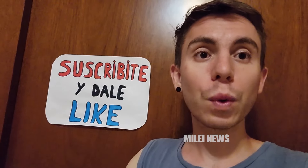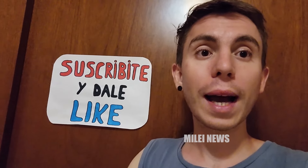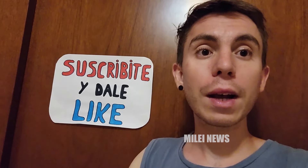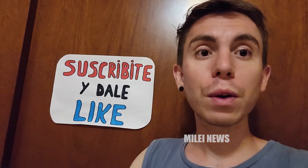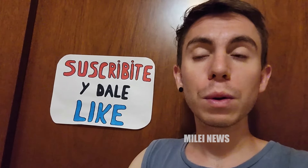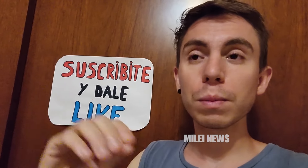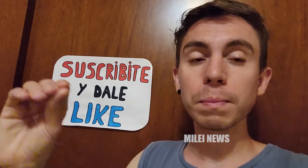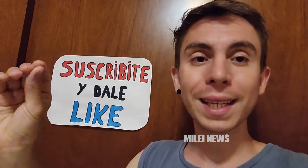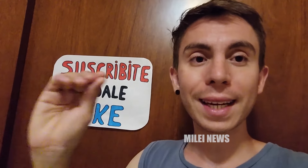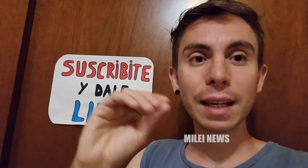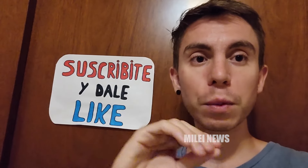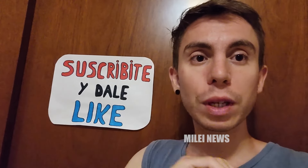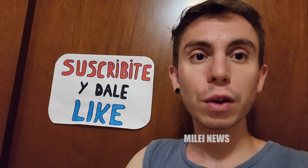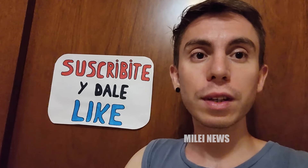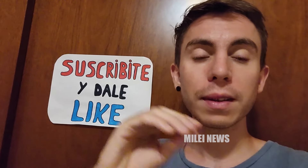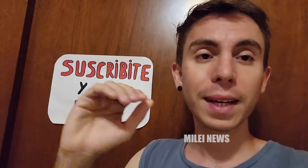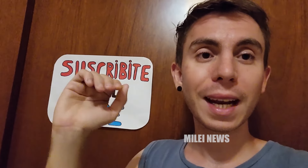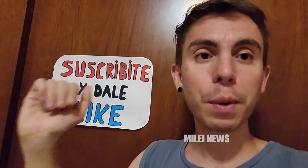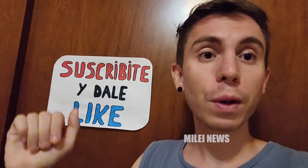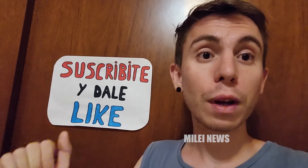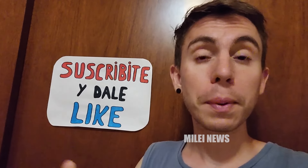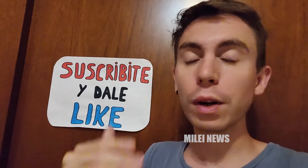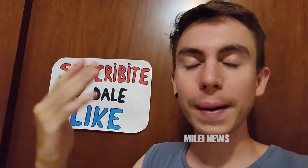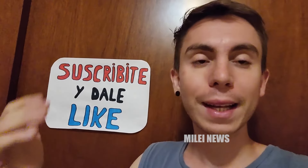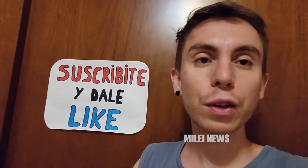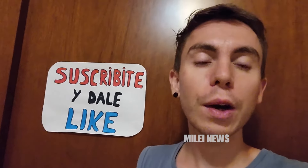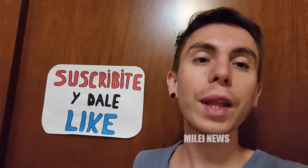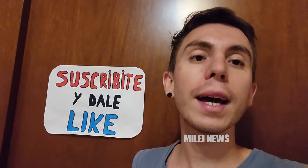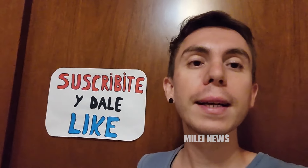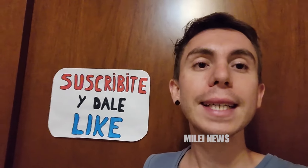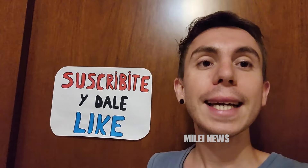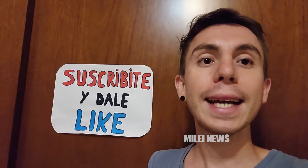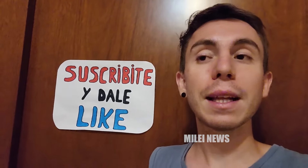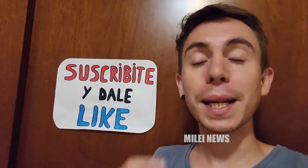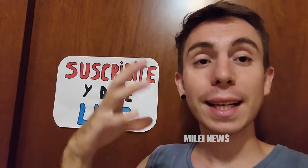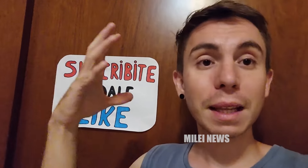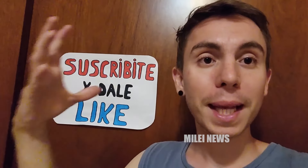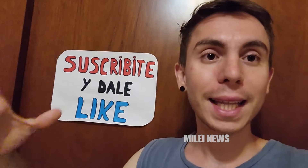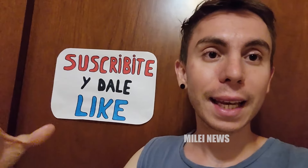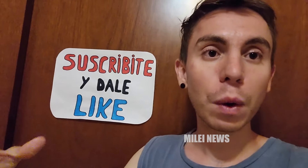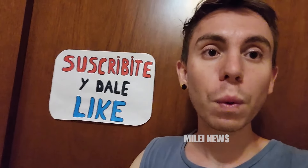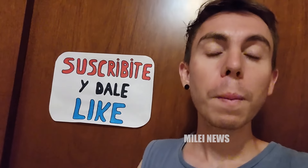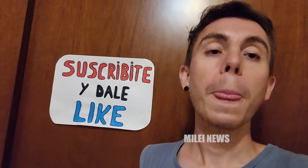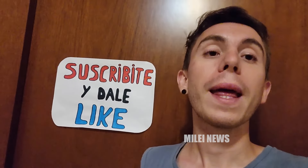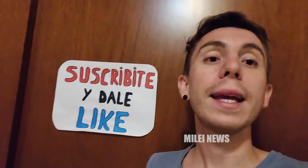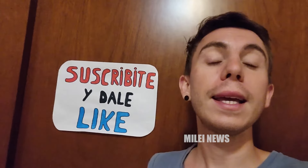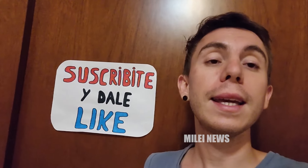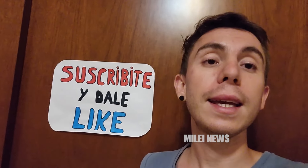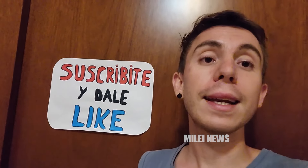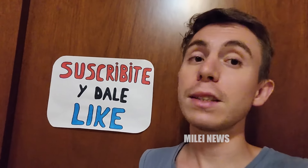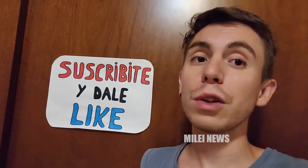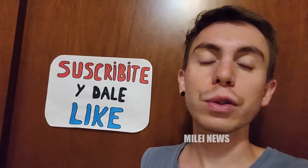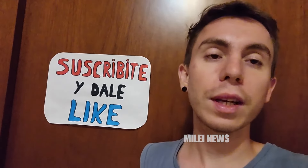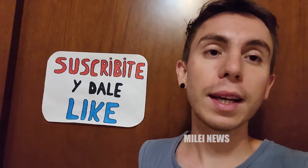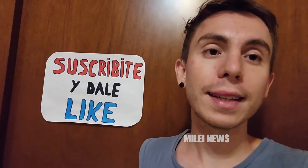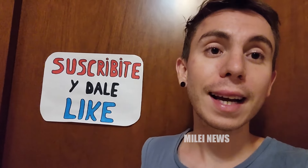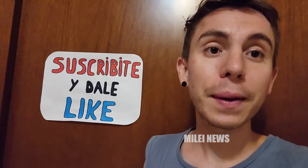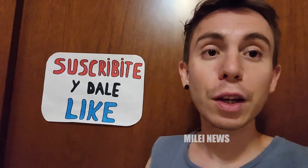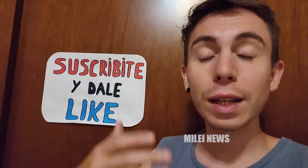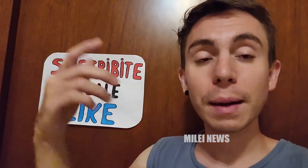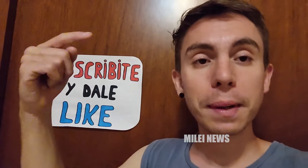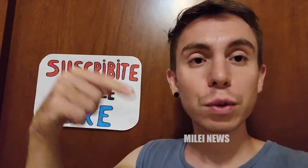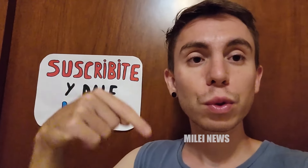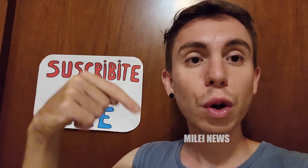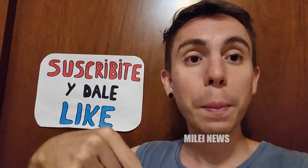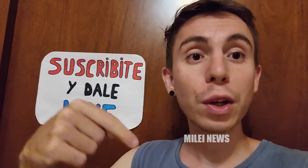en particular o va a tratar muchas cosas y se van a ir aprobando de A poco la verdad no tengo idea también está el tema del Dn y nada chicos hasta acá el